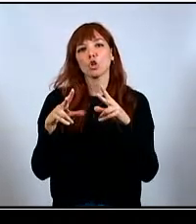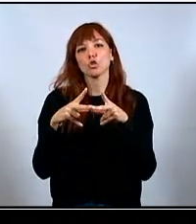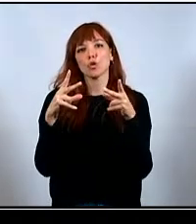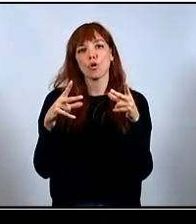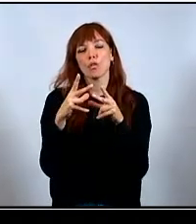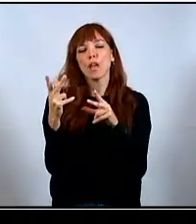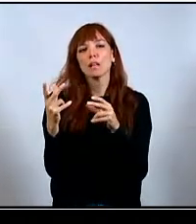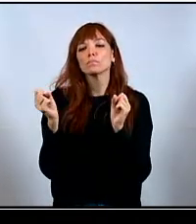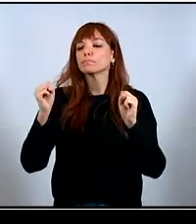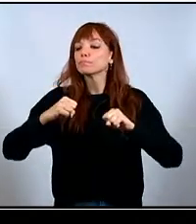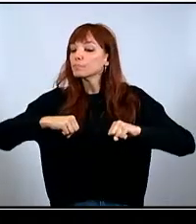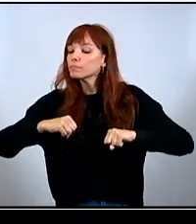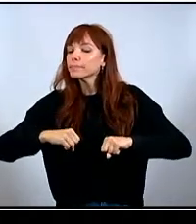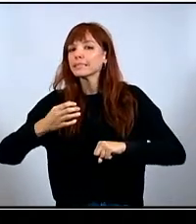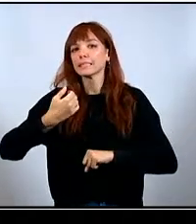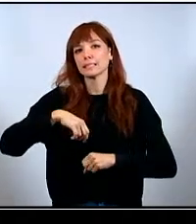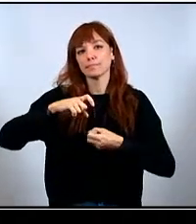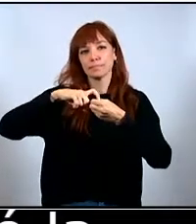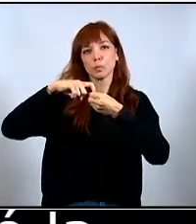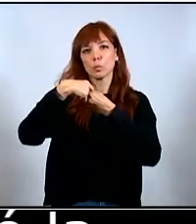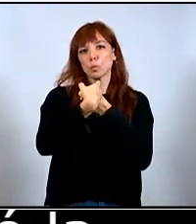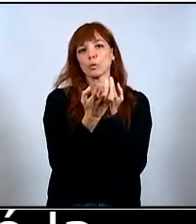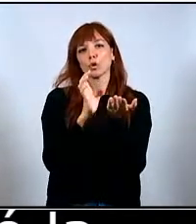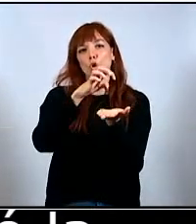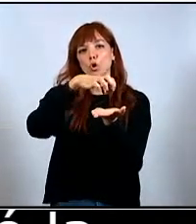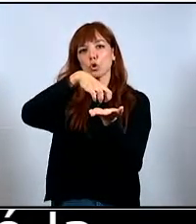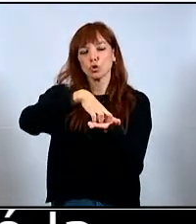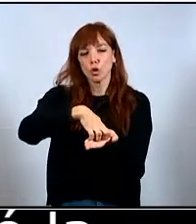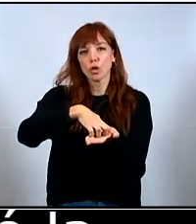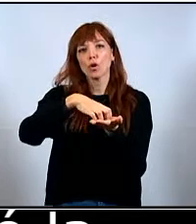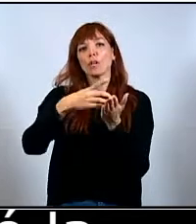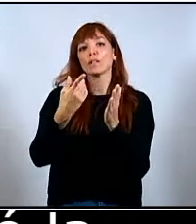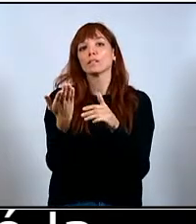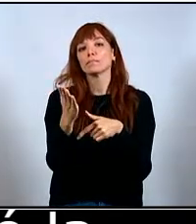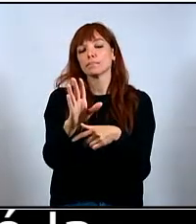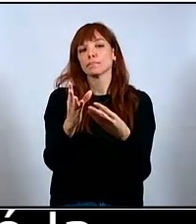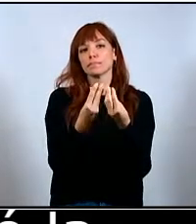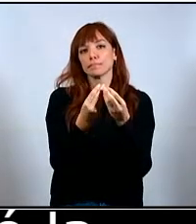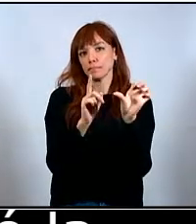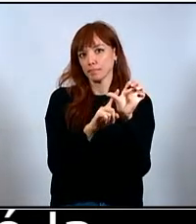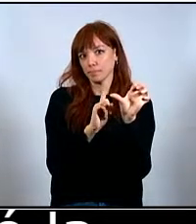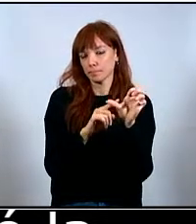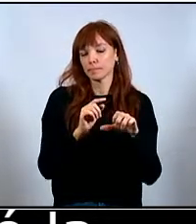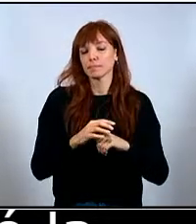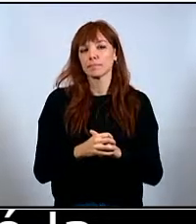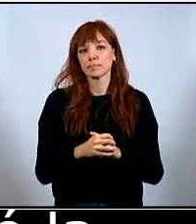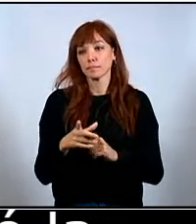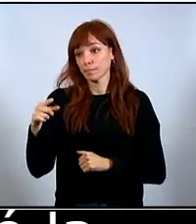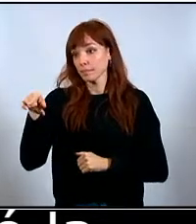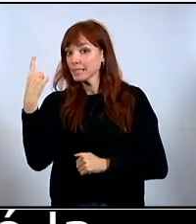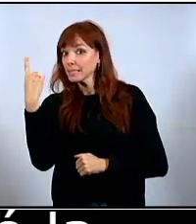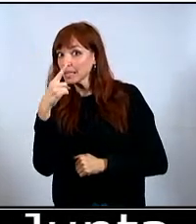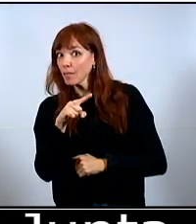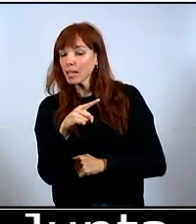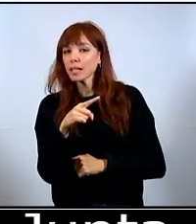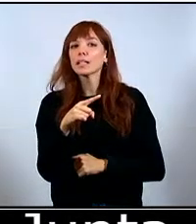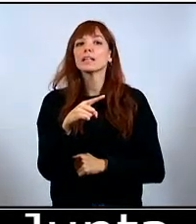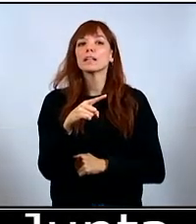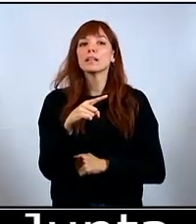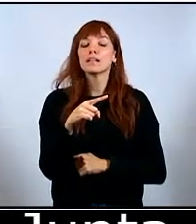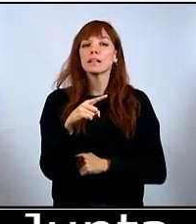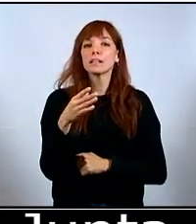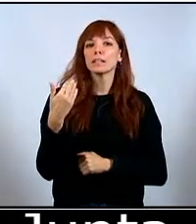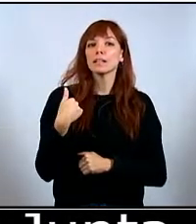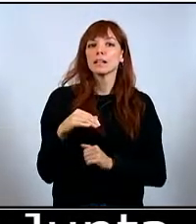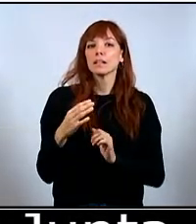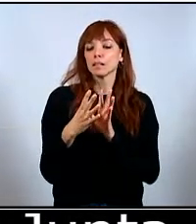de los integrantes del Consorcio de Capitalidad de Mérida en representación de la Junta de Extremadura. Se trata, como saben, del órgano que coordina entre